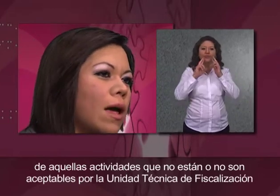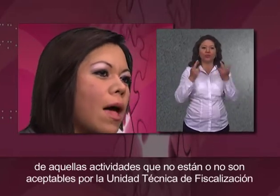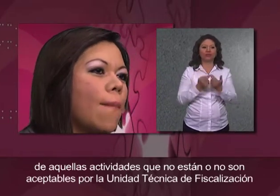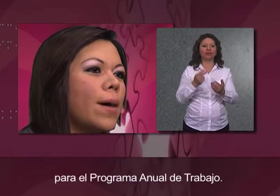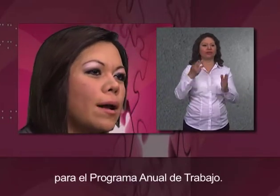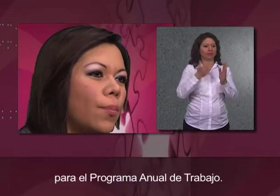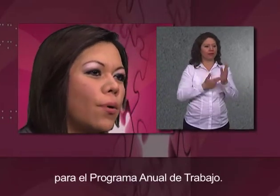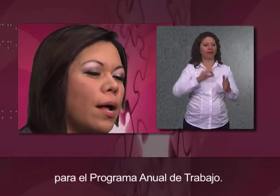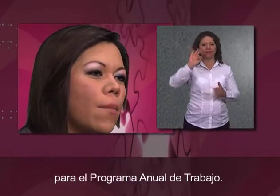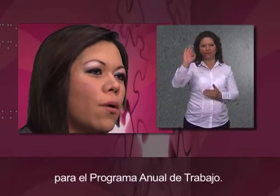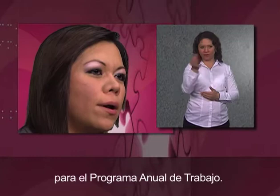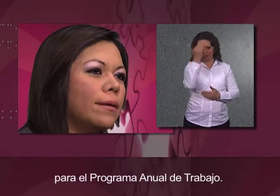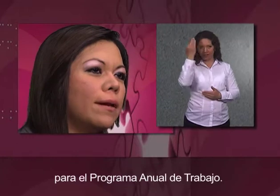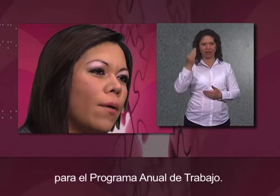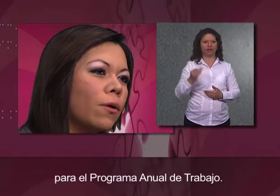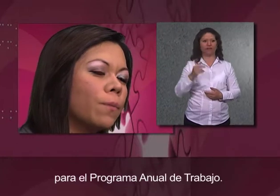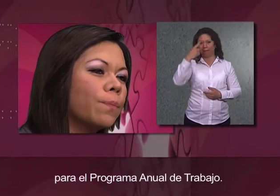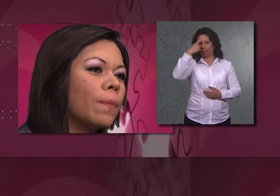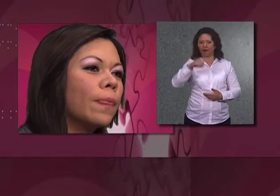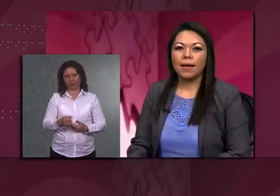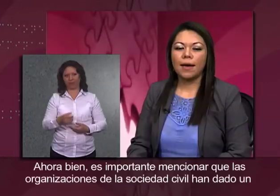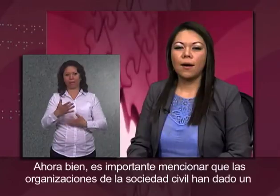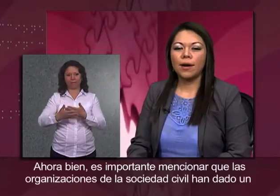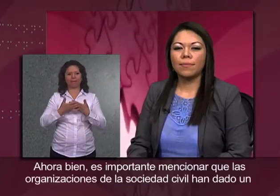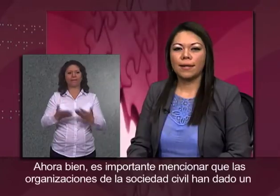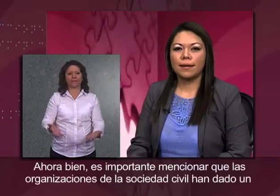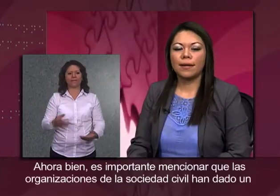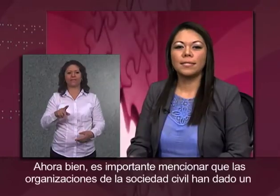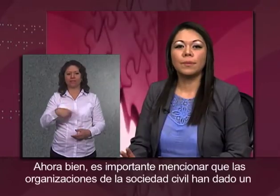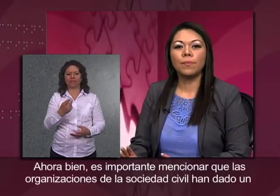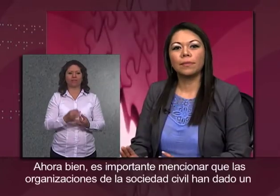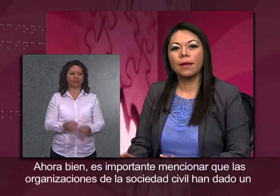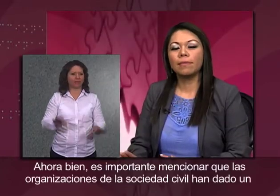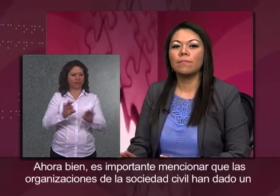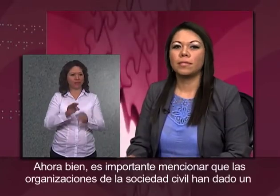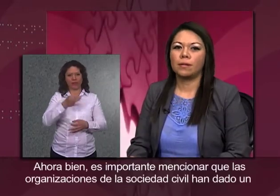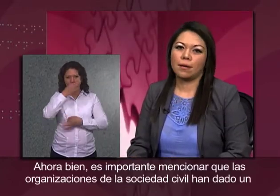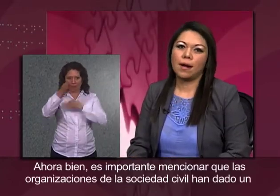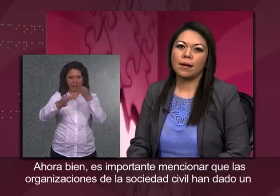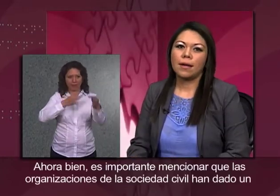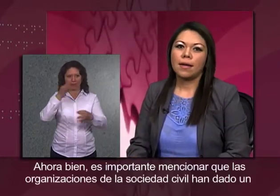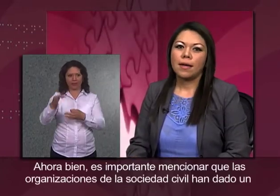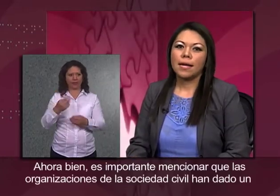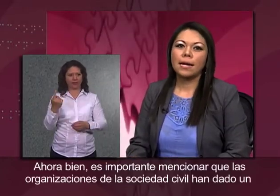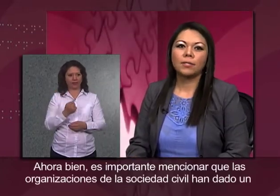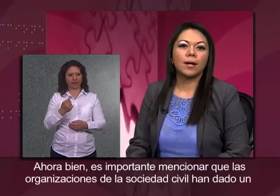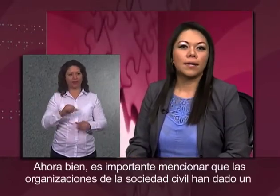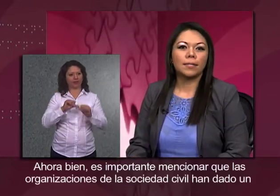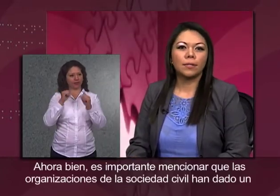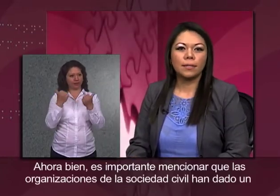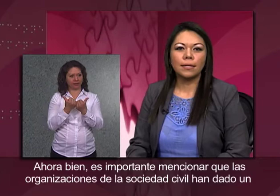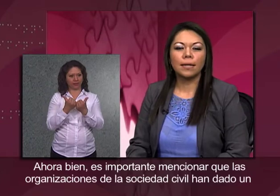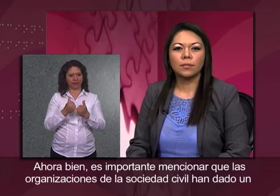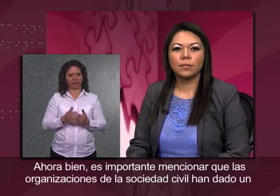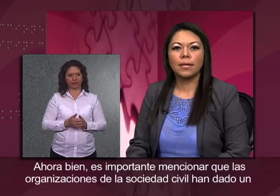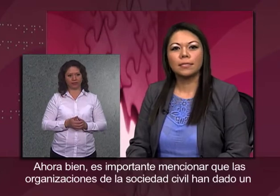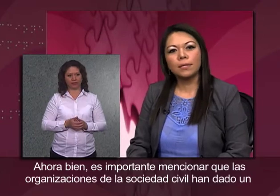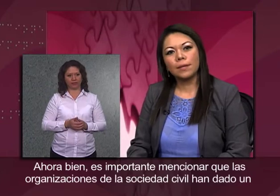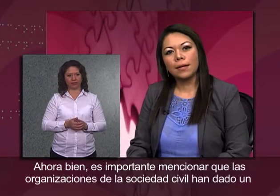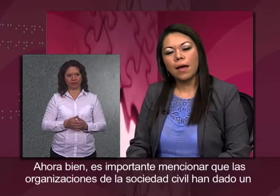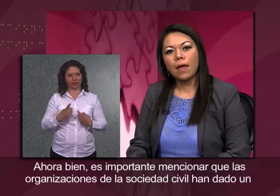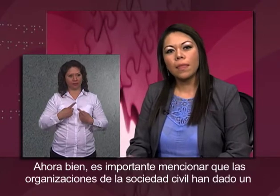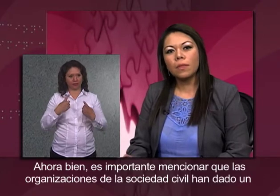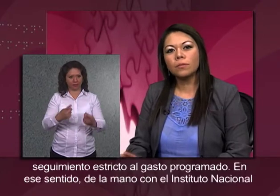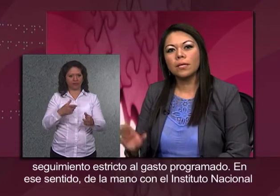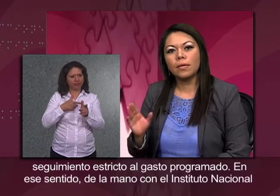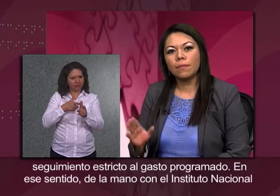para el programa anual de trabajo ahora bien es importante mencionar que las organizaciones de la sociedad civil